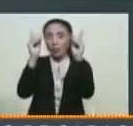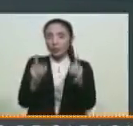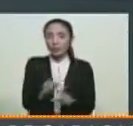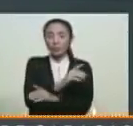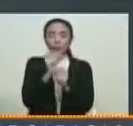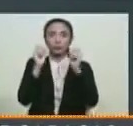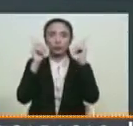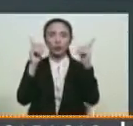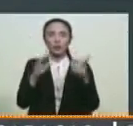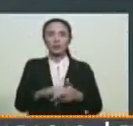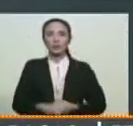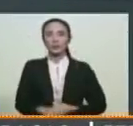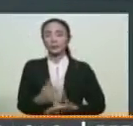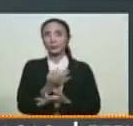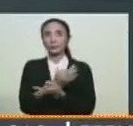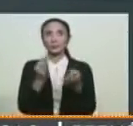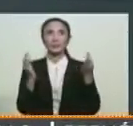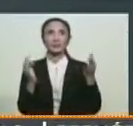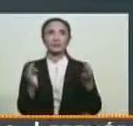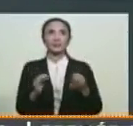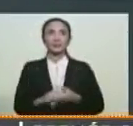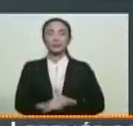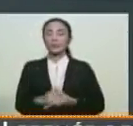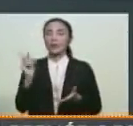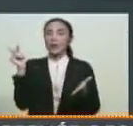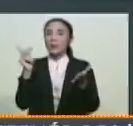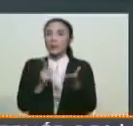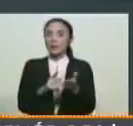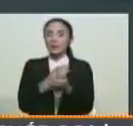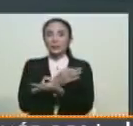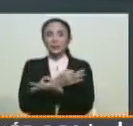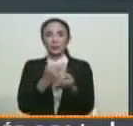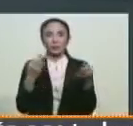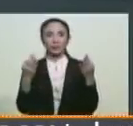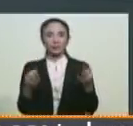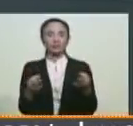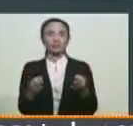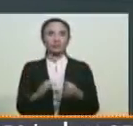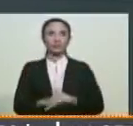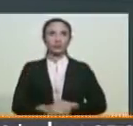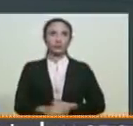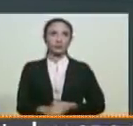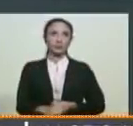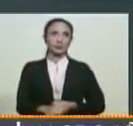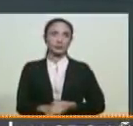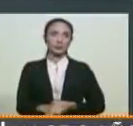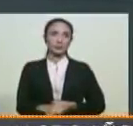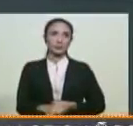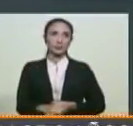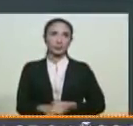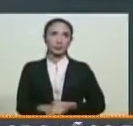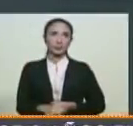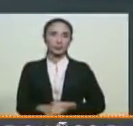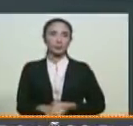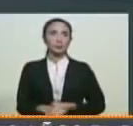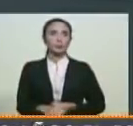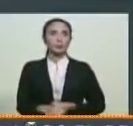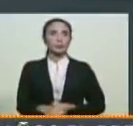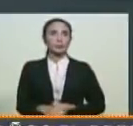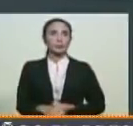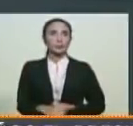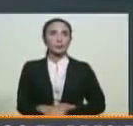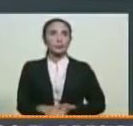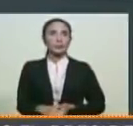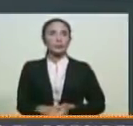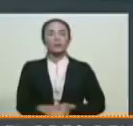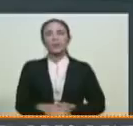impresionante, impresionante. La participación del pueblo de Venezuela. Porque como lo